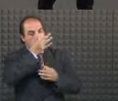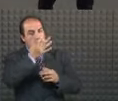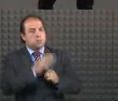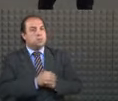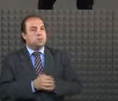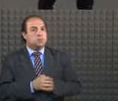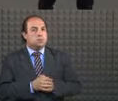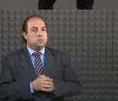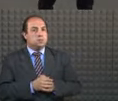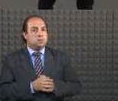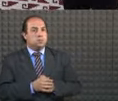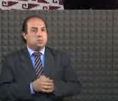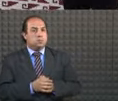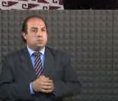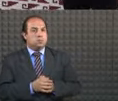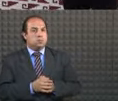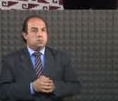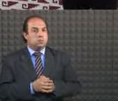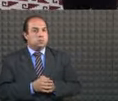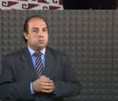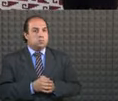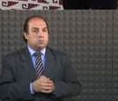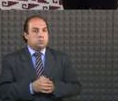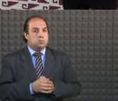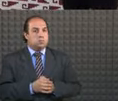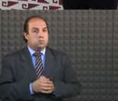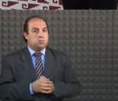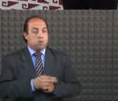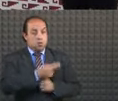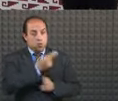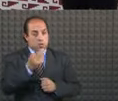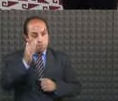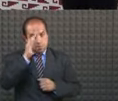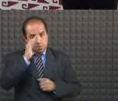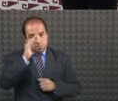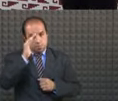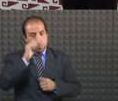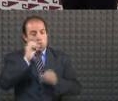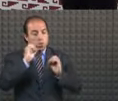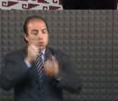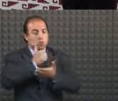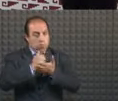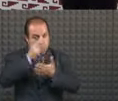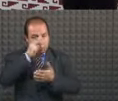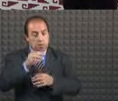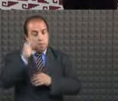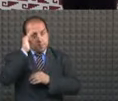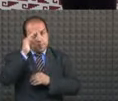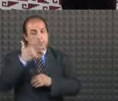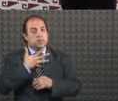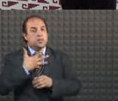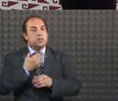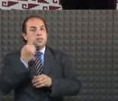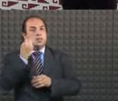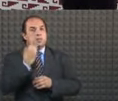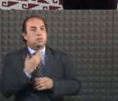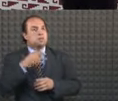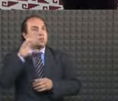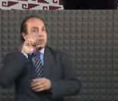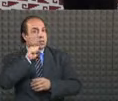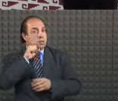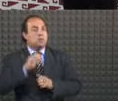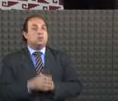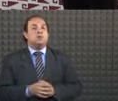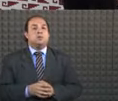que decía específicamente que usted consideraba o que la Ciudad de México consideraba que se encontraba en semáforo